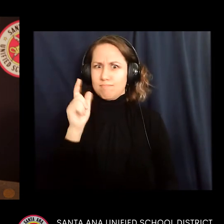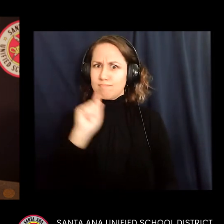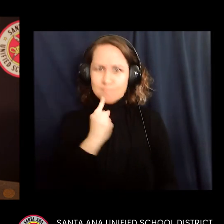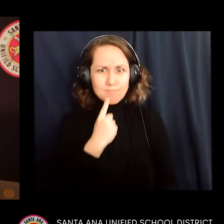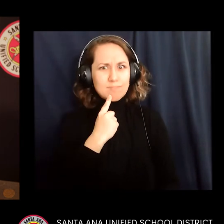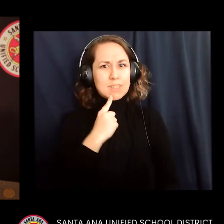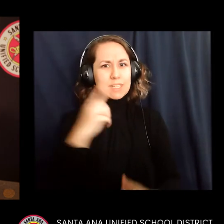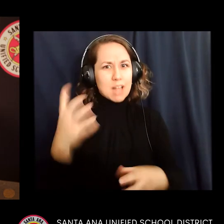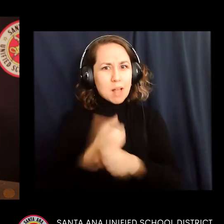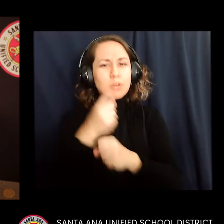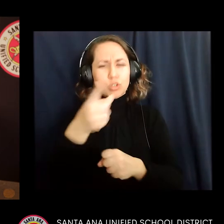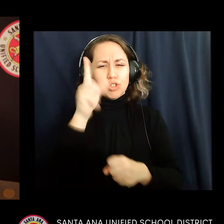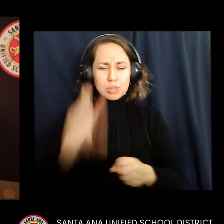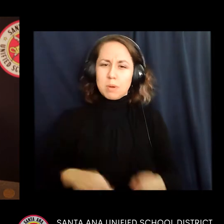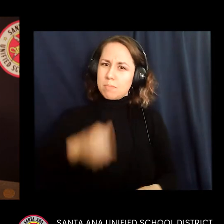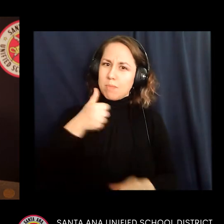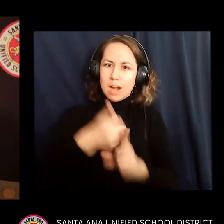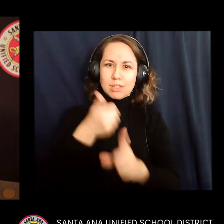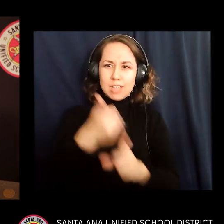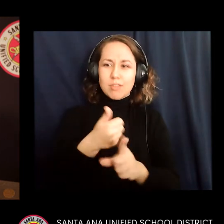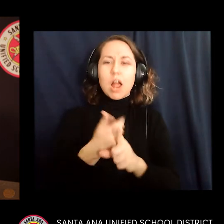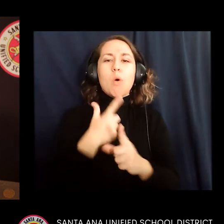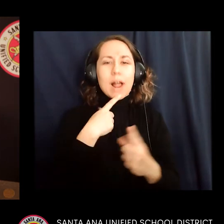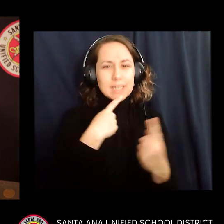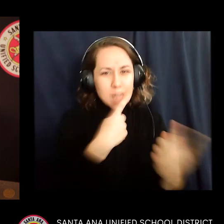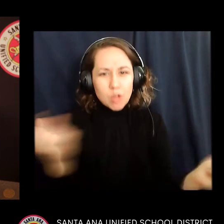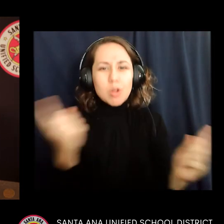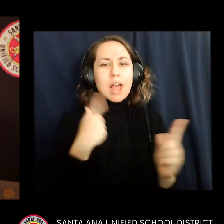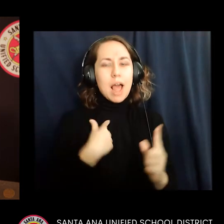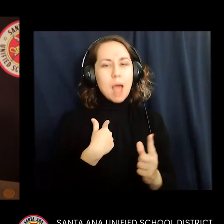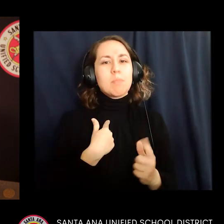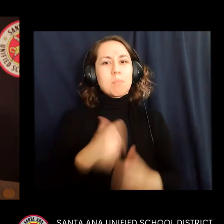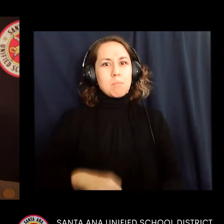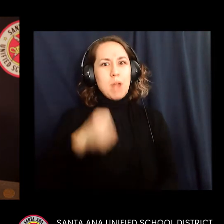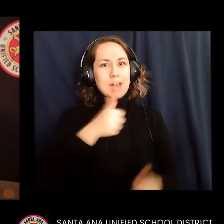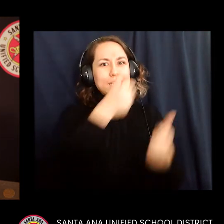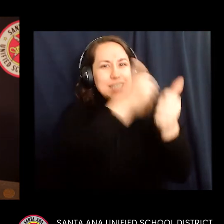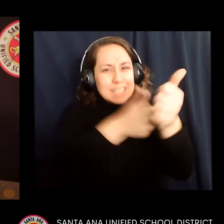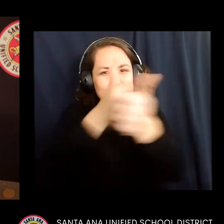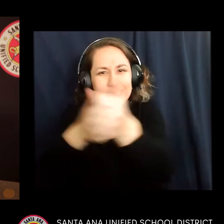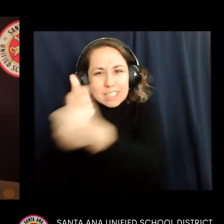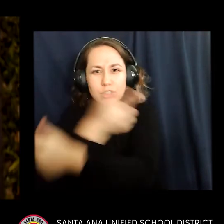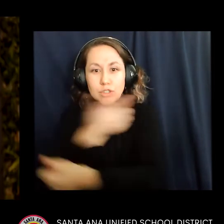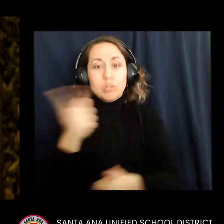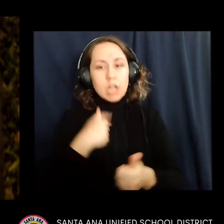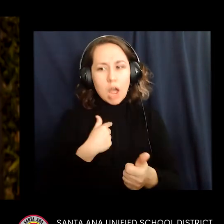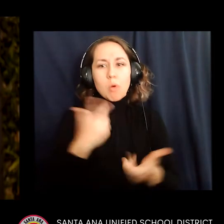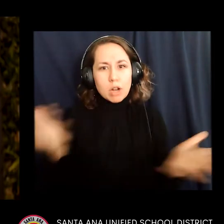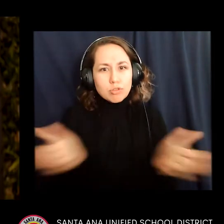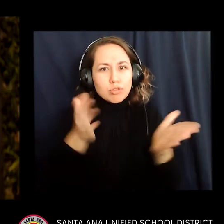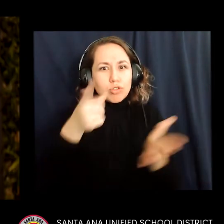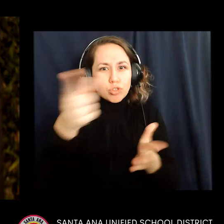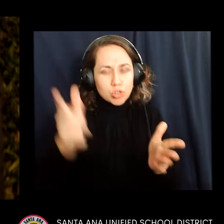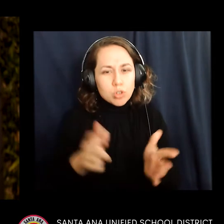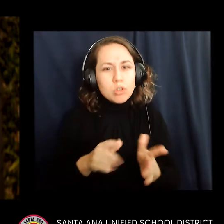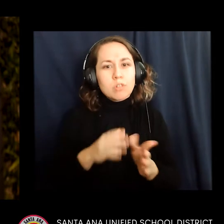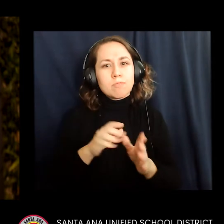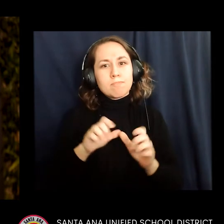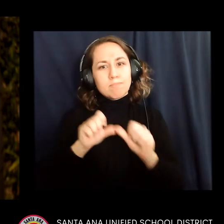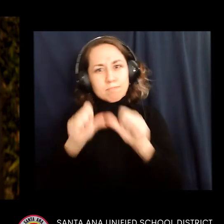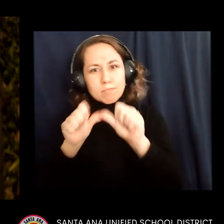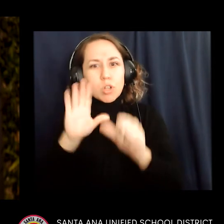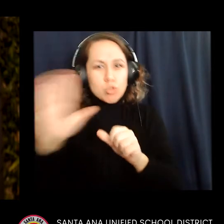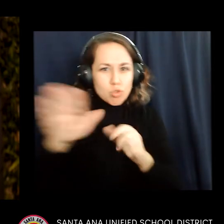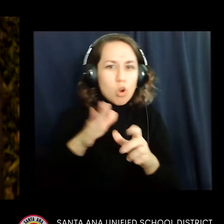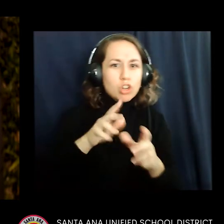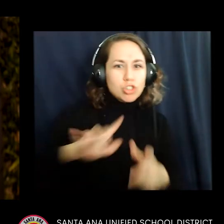un gran logro y deben estar orgullosos de ustedes mismos. Y quiero decirles que estoy orgulloso de todos ustedes. Les deseo lo mejor en su